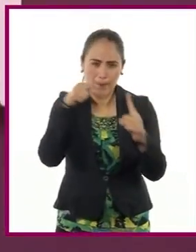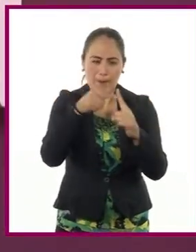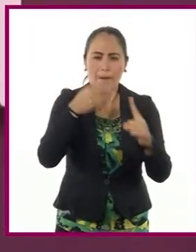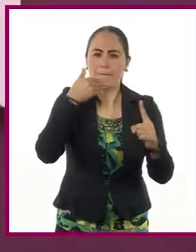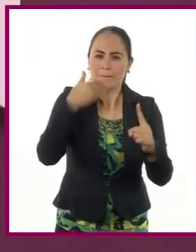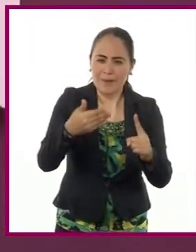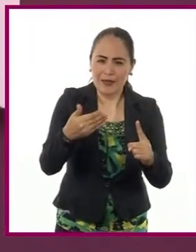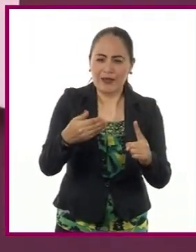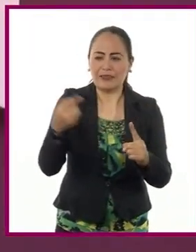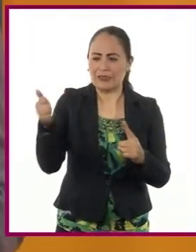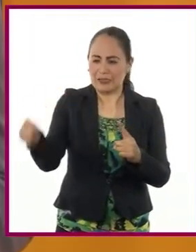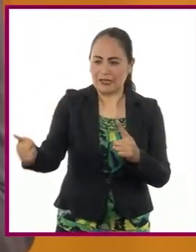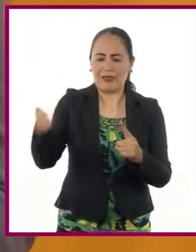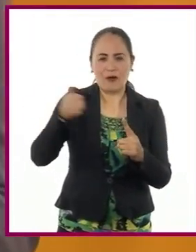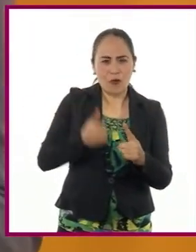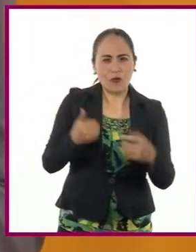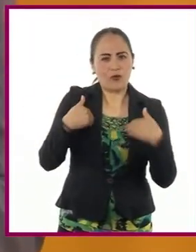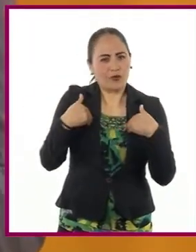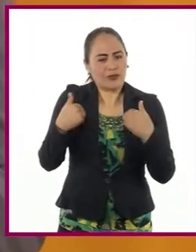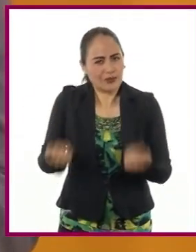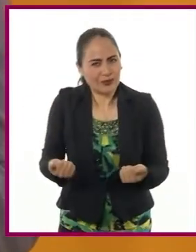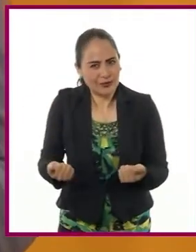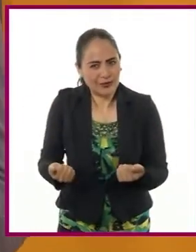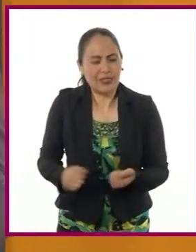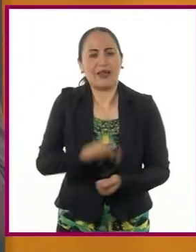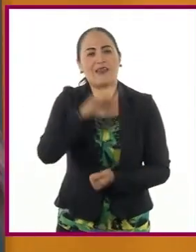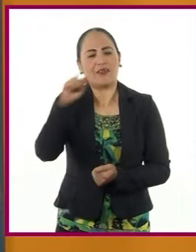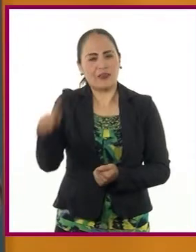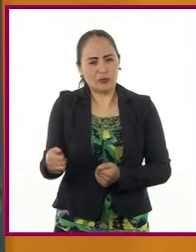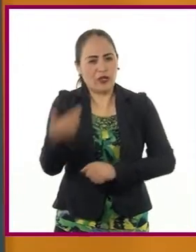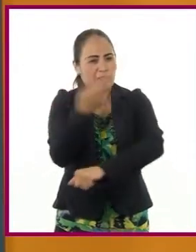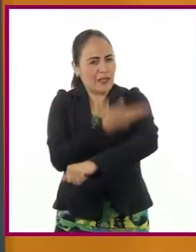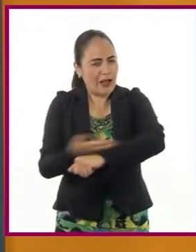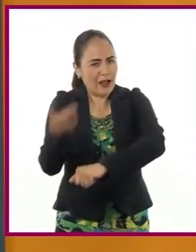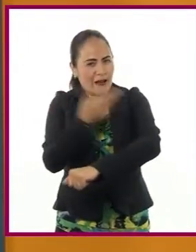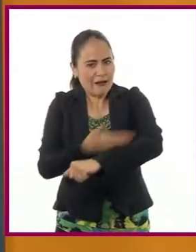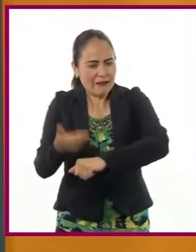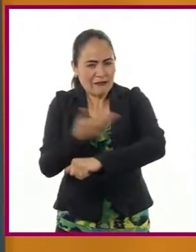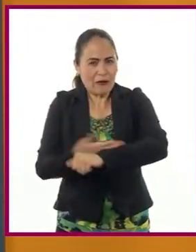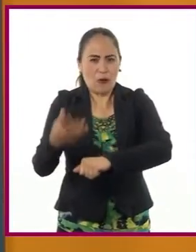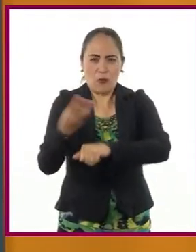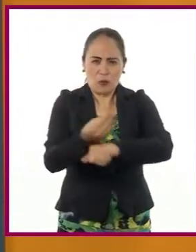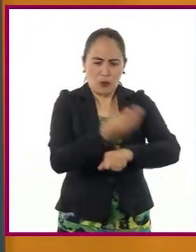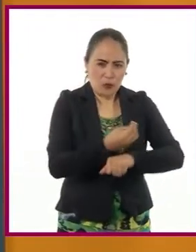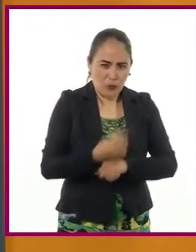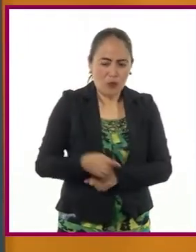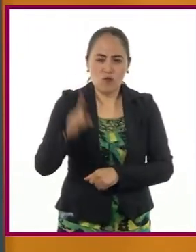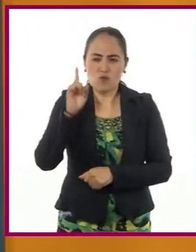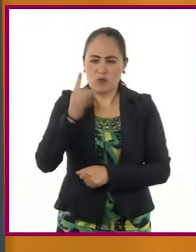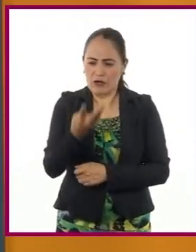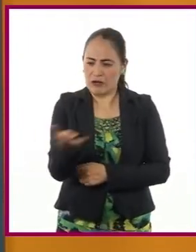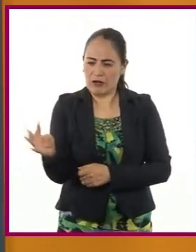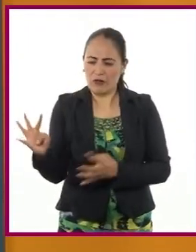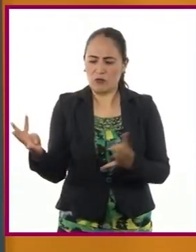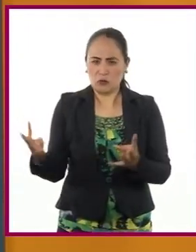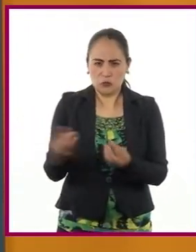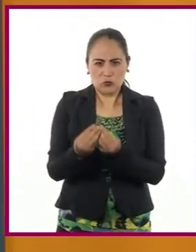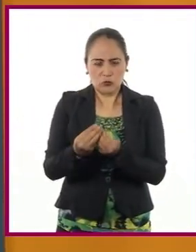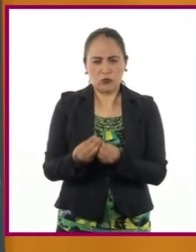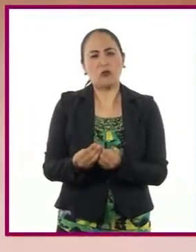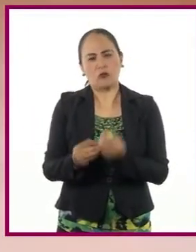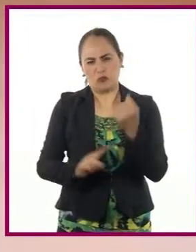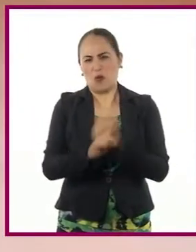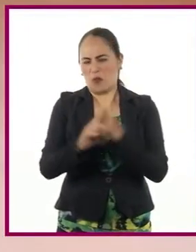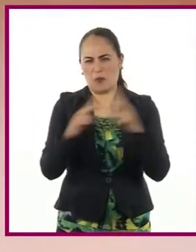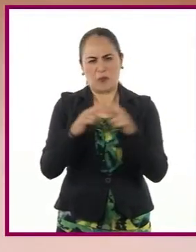el entendimiento y cuando este se dé se comienza a buscar soluciones que satisfagan a las y los involucrados en el